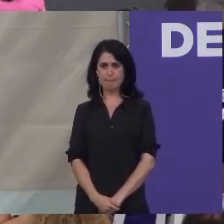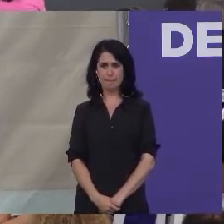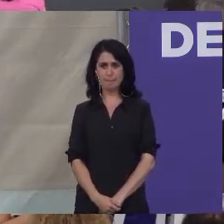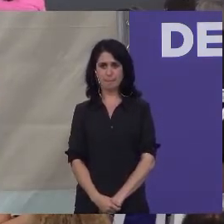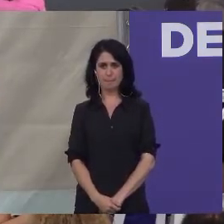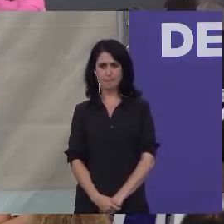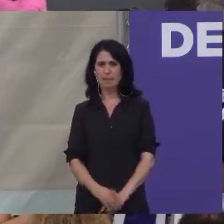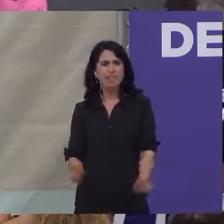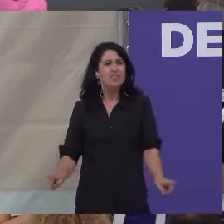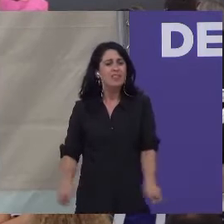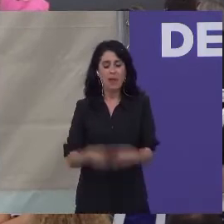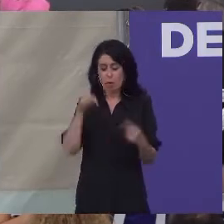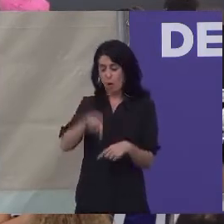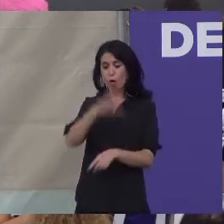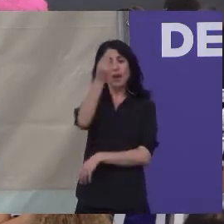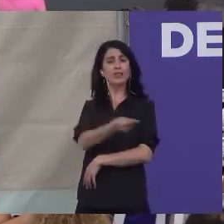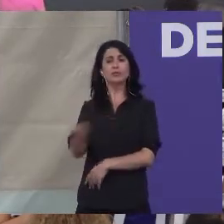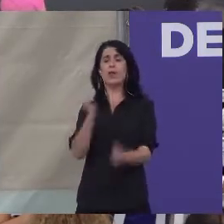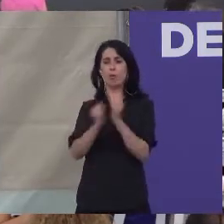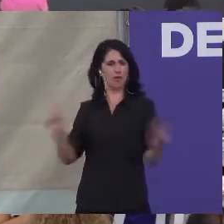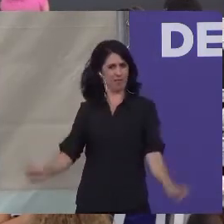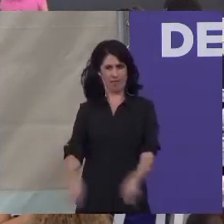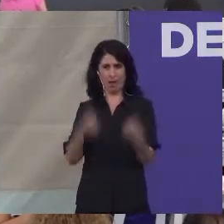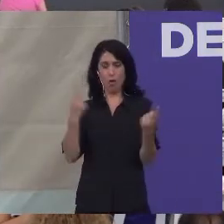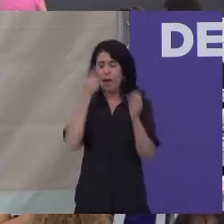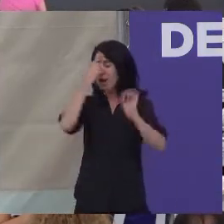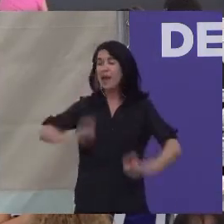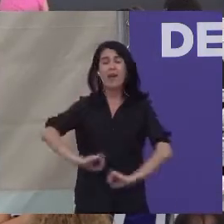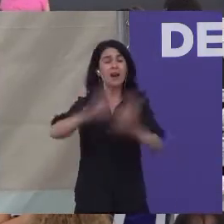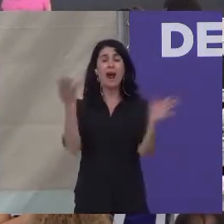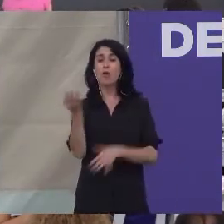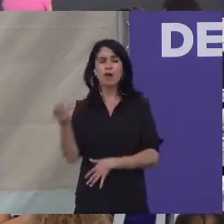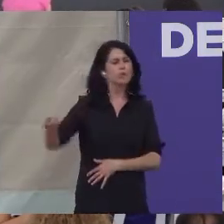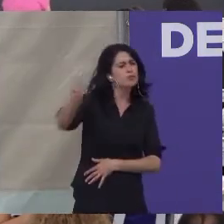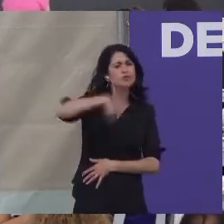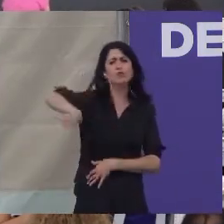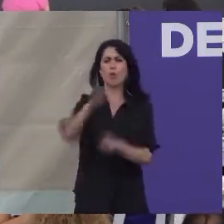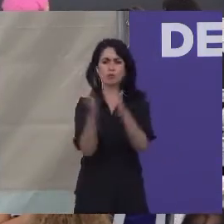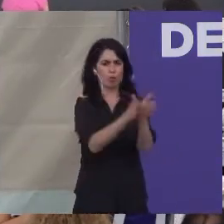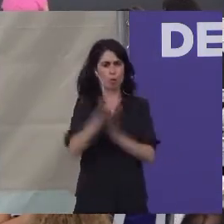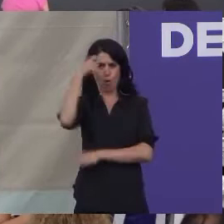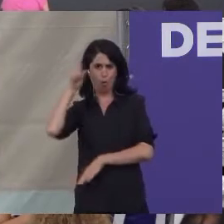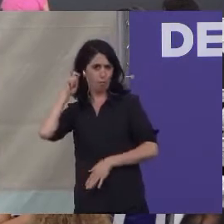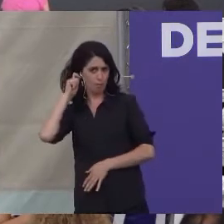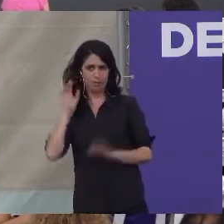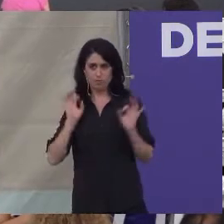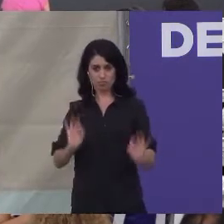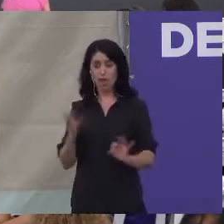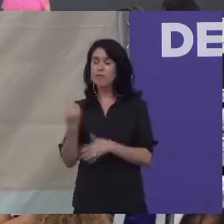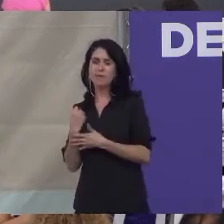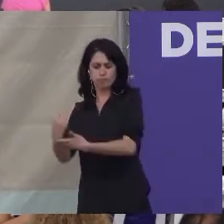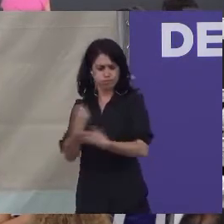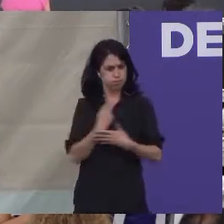Salga lo que salga hoy, lo único que está claro es que todos somos compañeros y compañeras y debemos